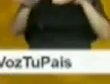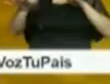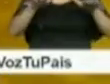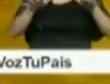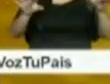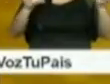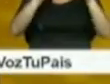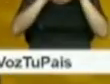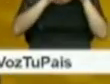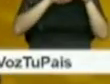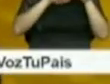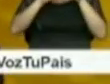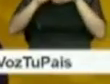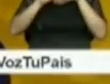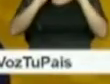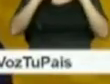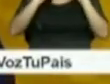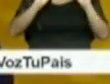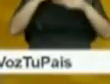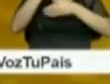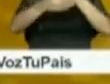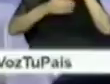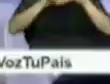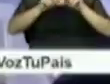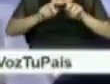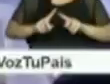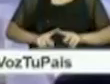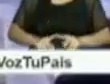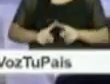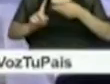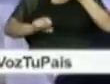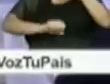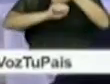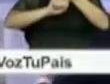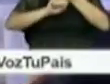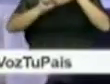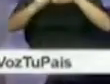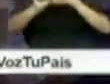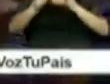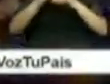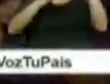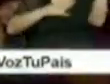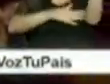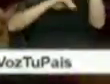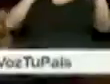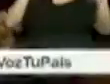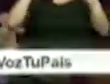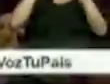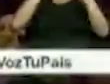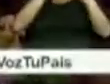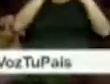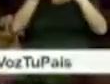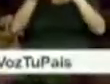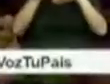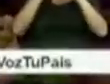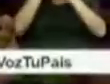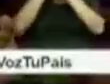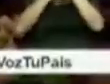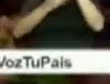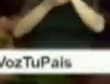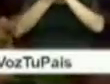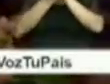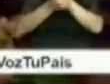coordinación y cooperación multilateral. El aporte de estos proyectos se centra en la cooperación en materia de inversiones y